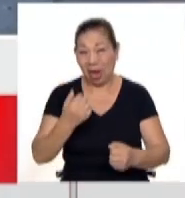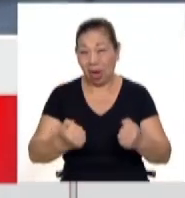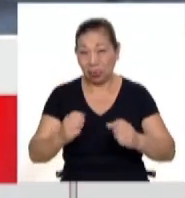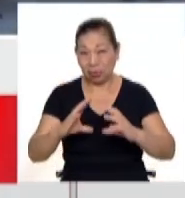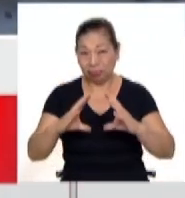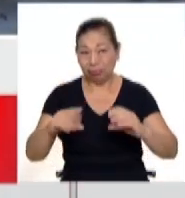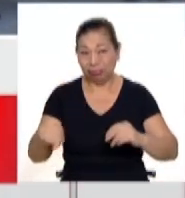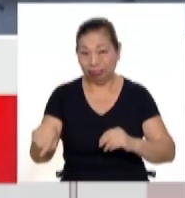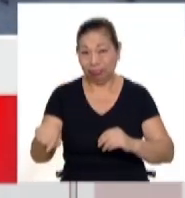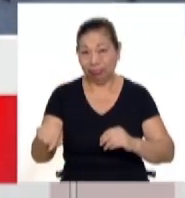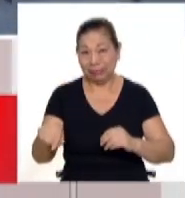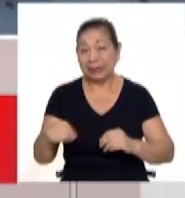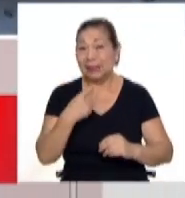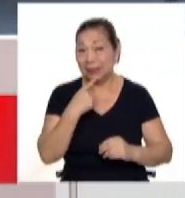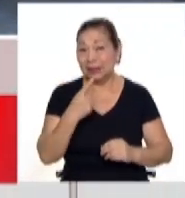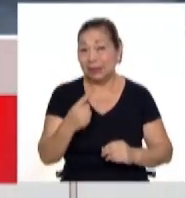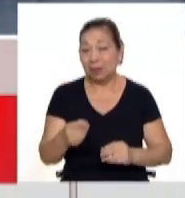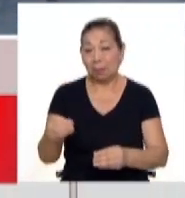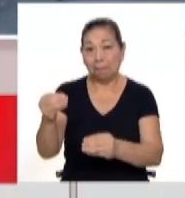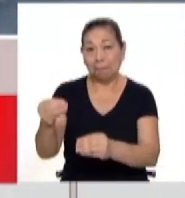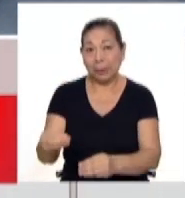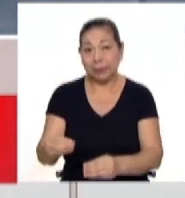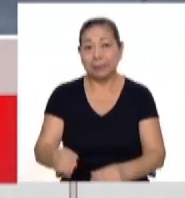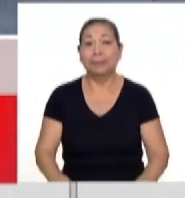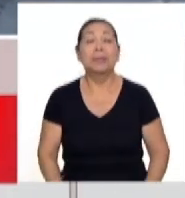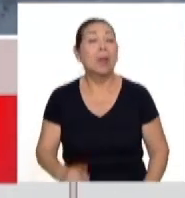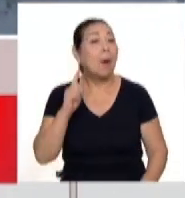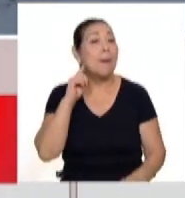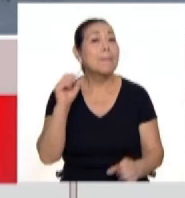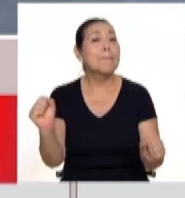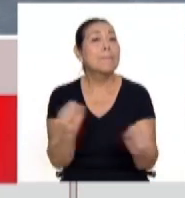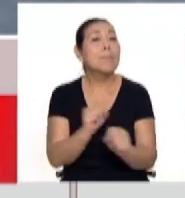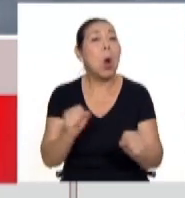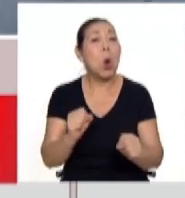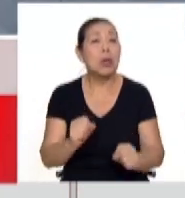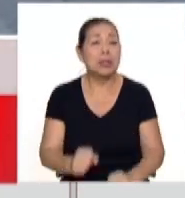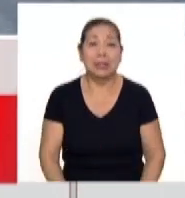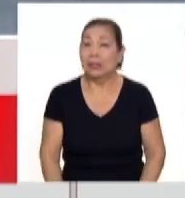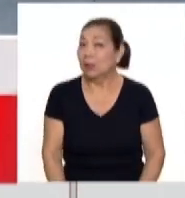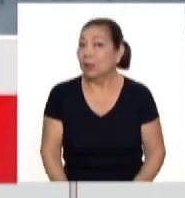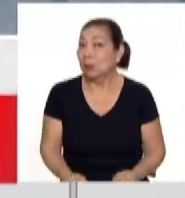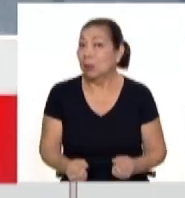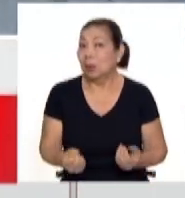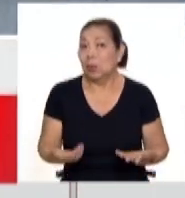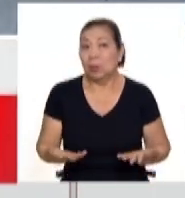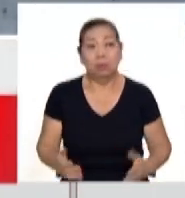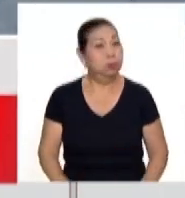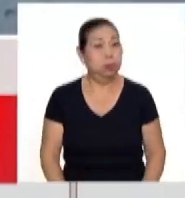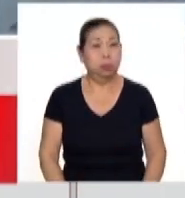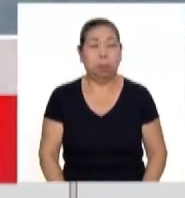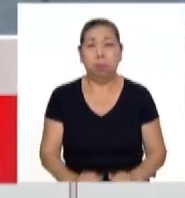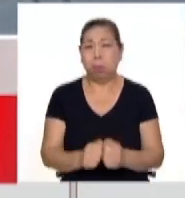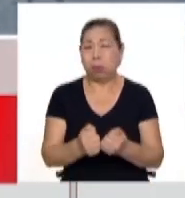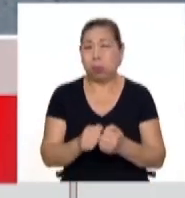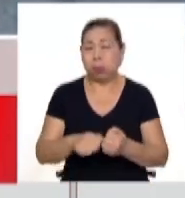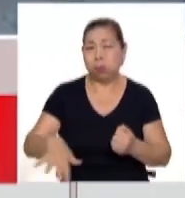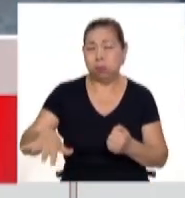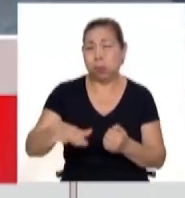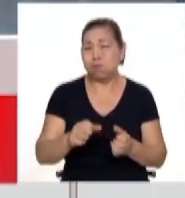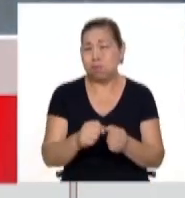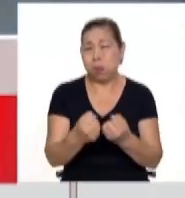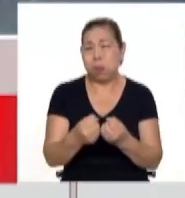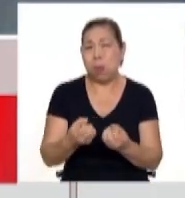en imágenes de mi compañero Edgar Estrada y pues explosionó, causando una gran cantidad de destrozos.